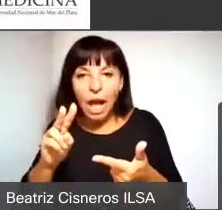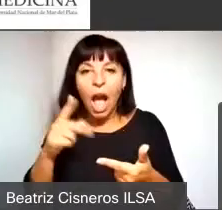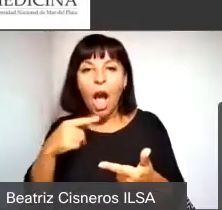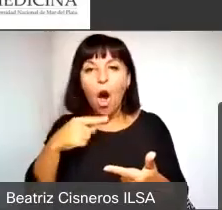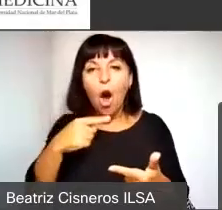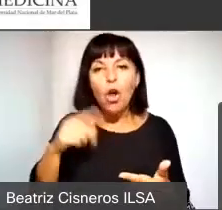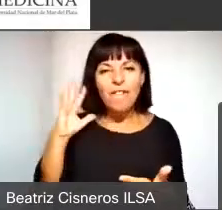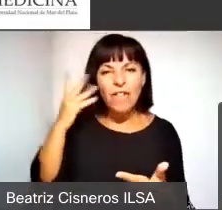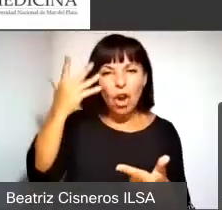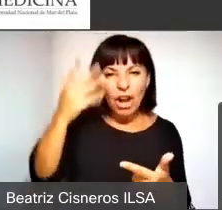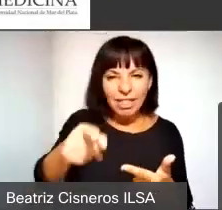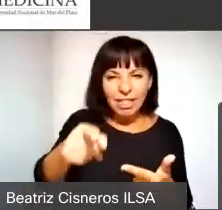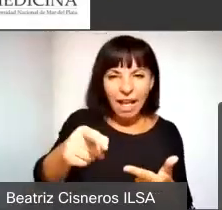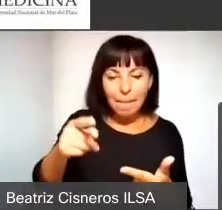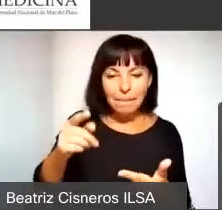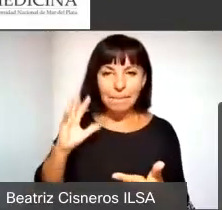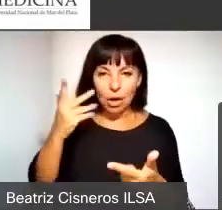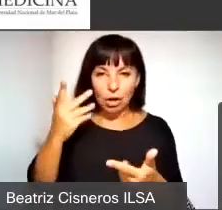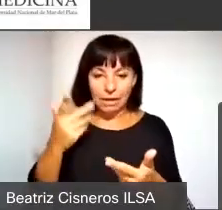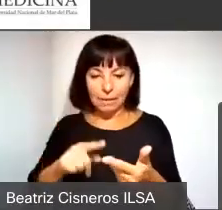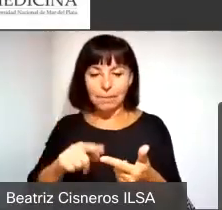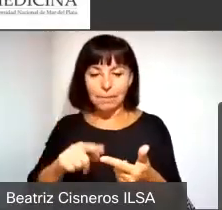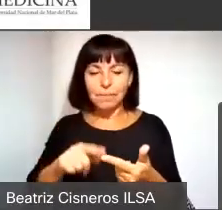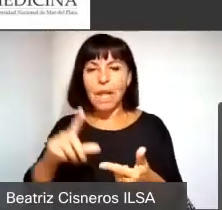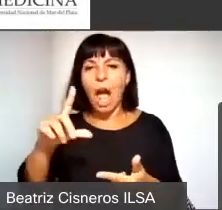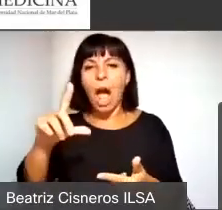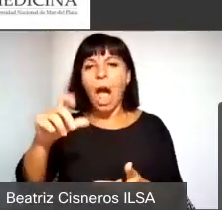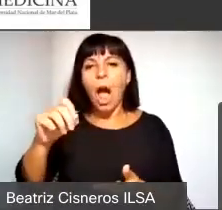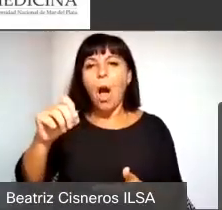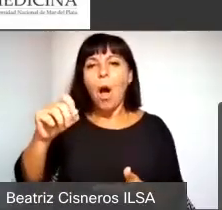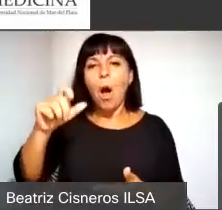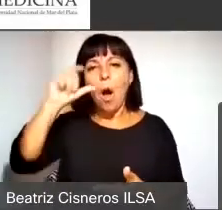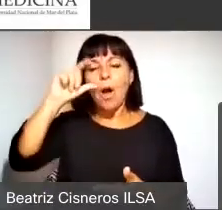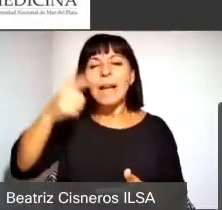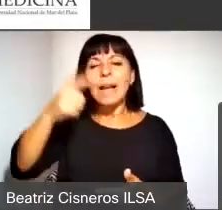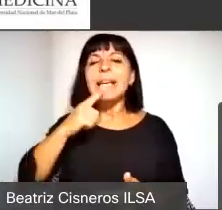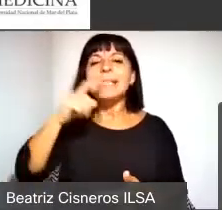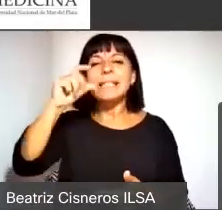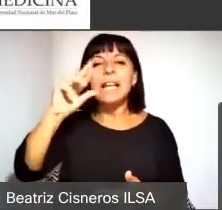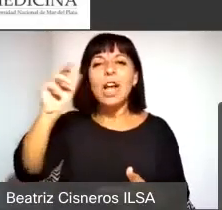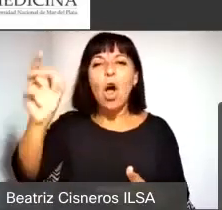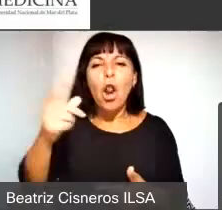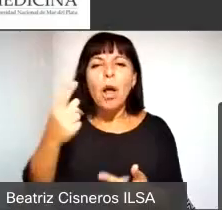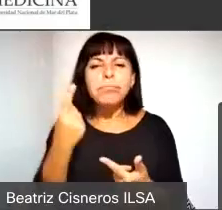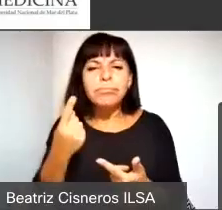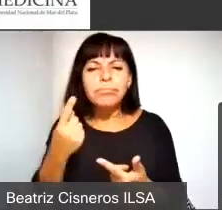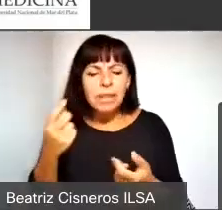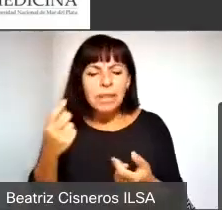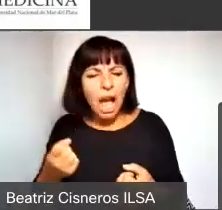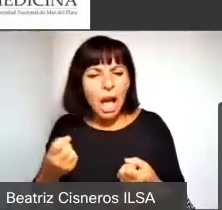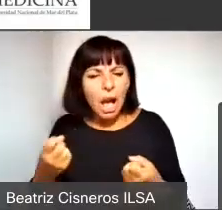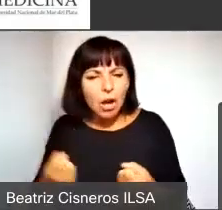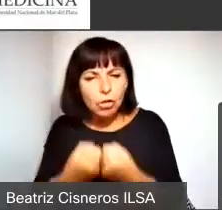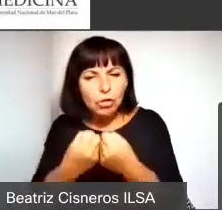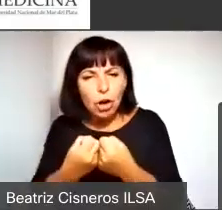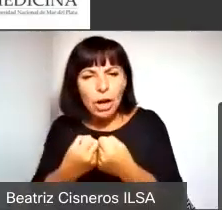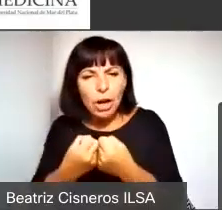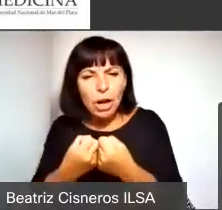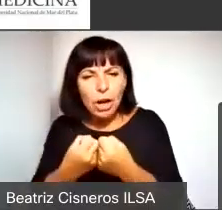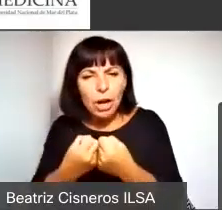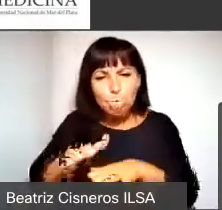colesterol? El colesterol regula la fluidez de la membrana plasmática. Regula el movimiento